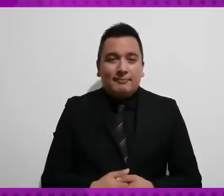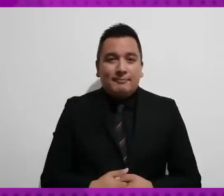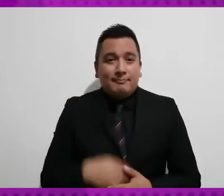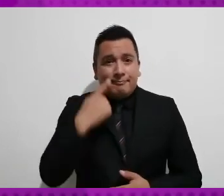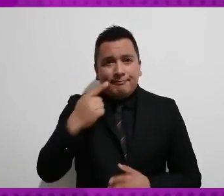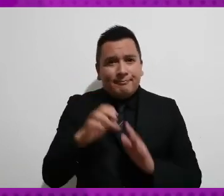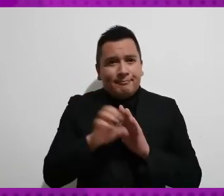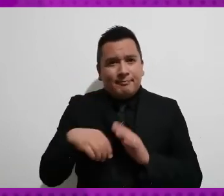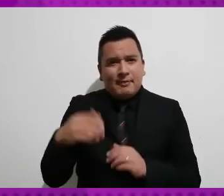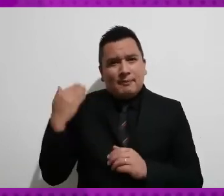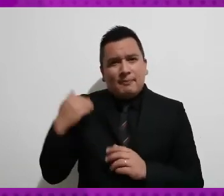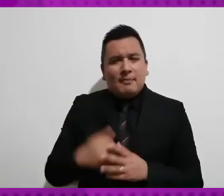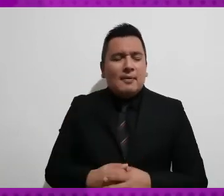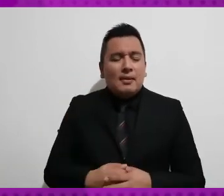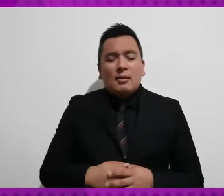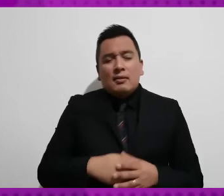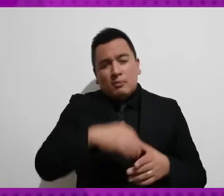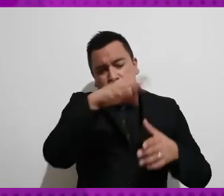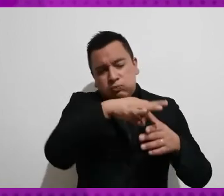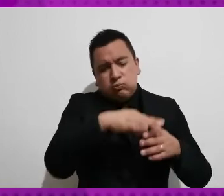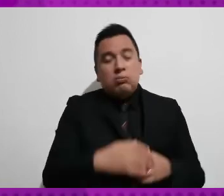electoral pasado tuvimos el